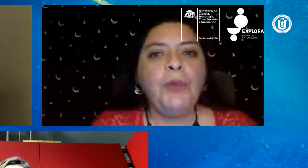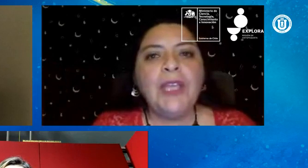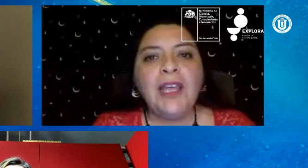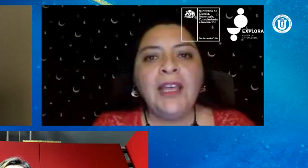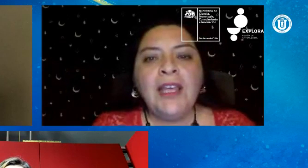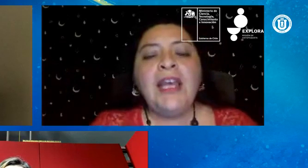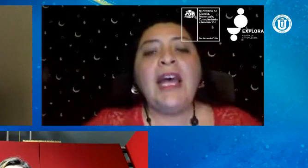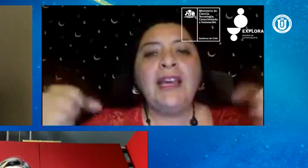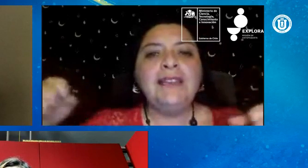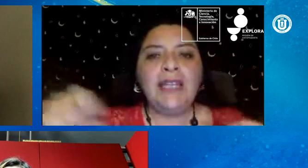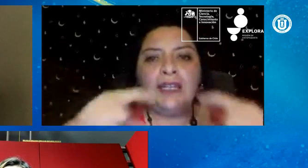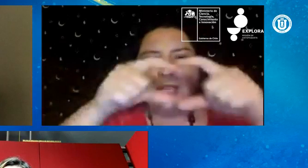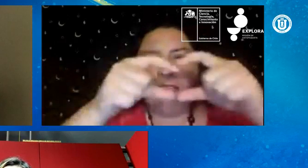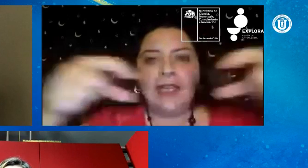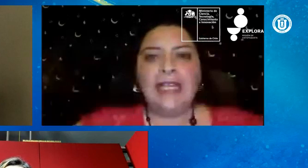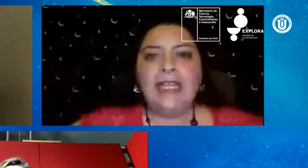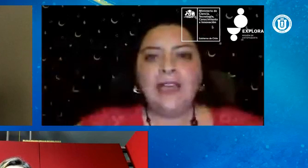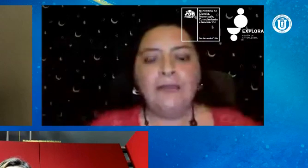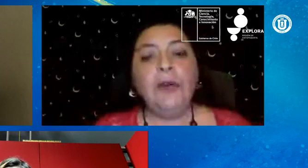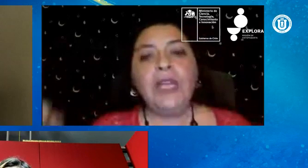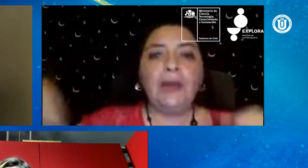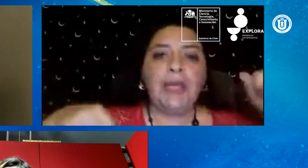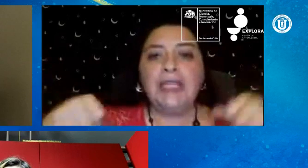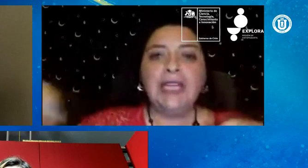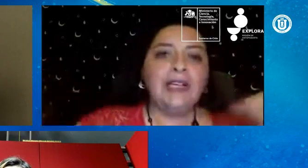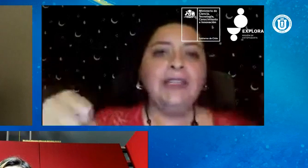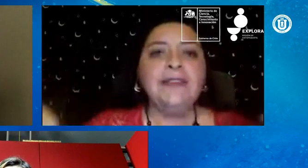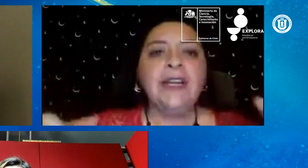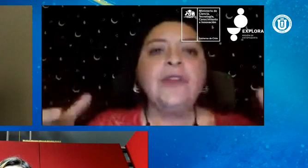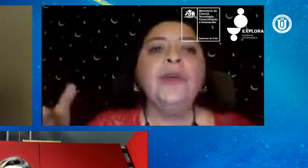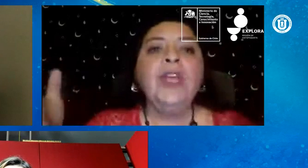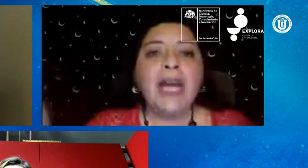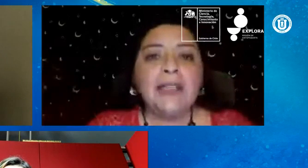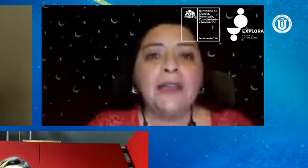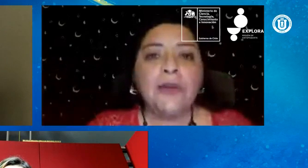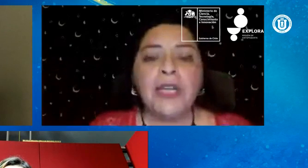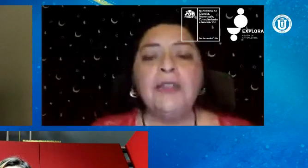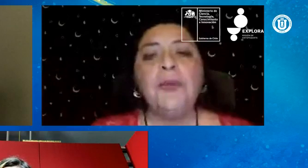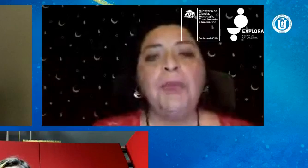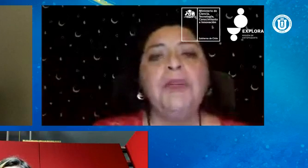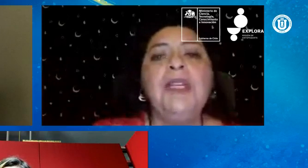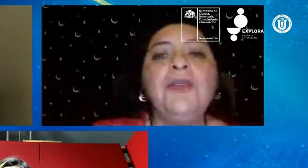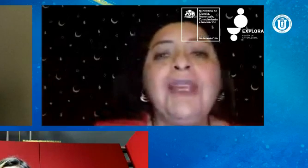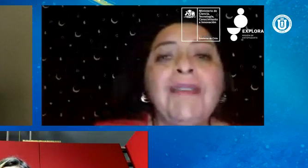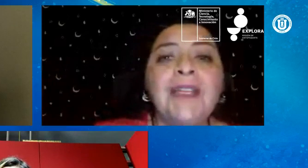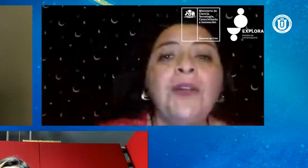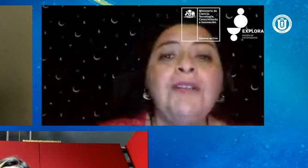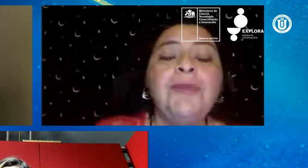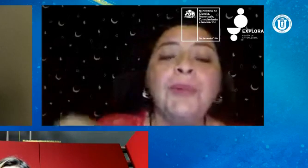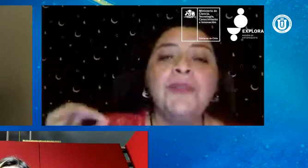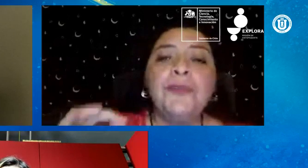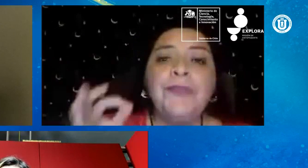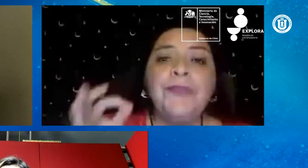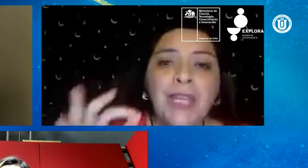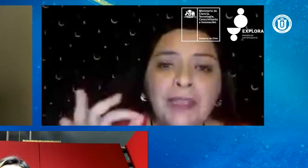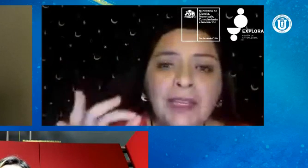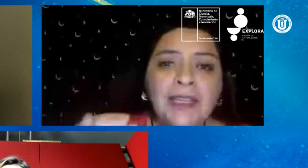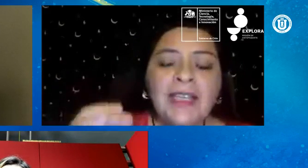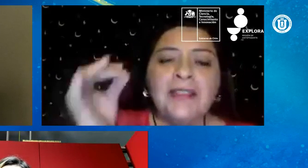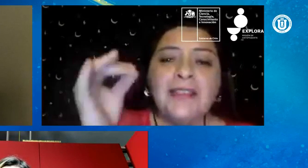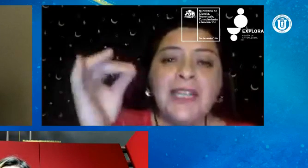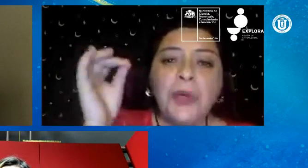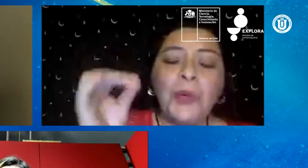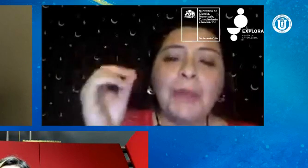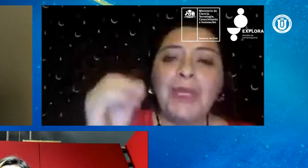comunidad, a hacer estas líneas de búsqueda, a peinar el desierto, hasta encontrar esos meteoritos que vienen con la información fresquita,